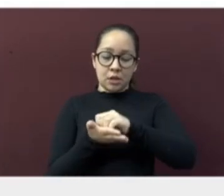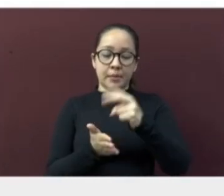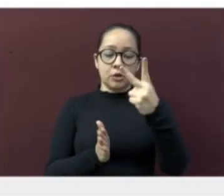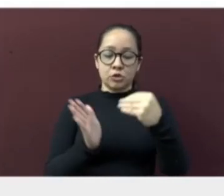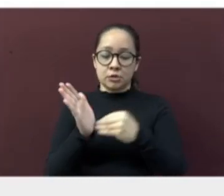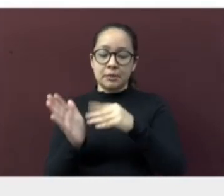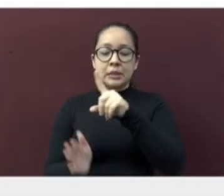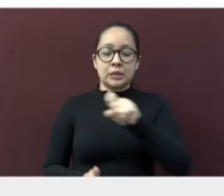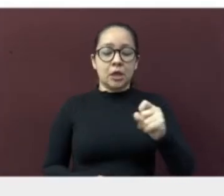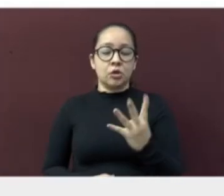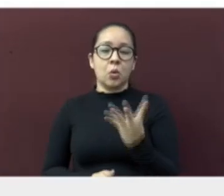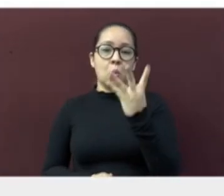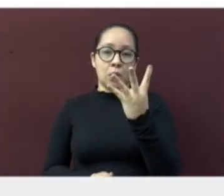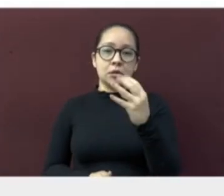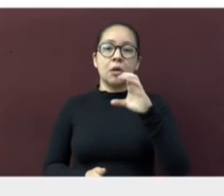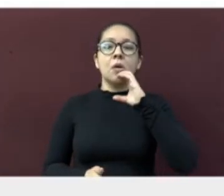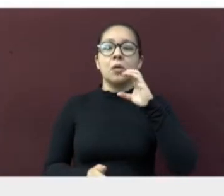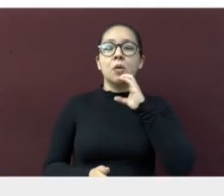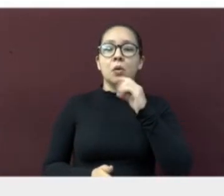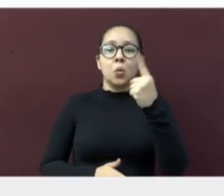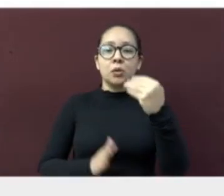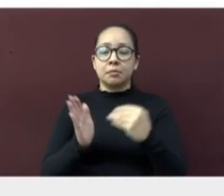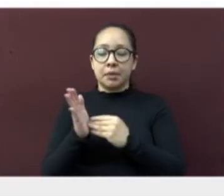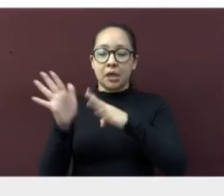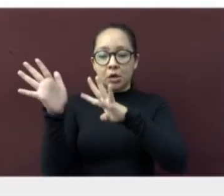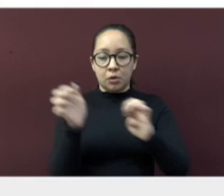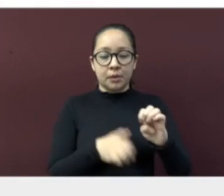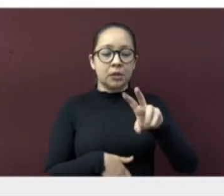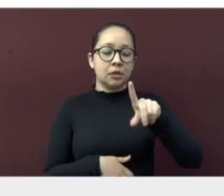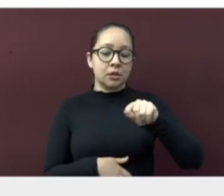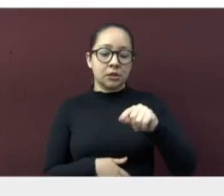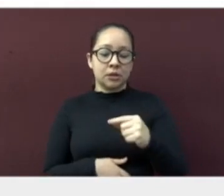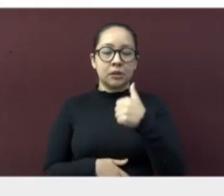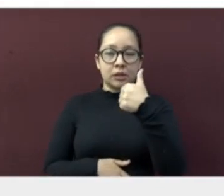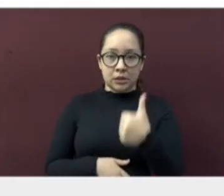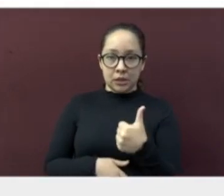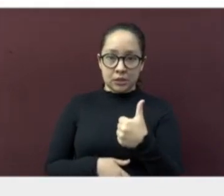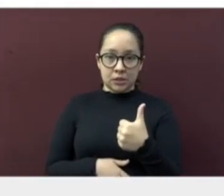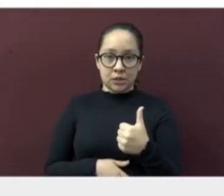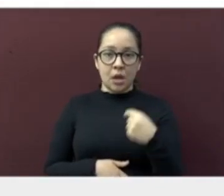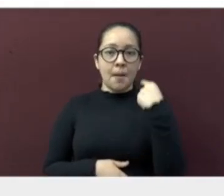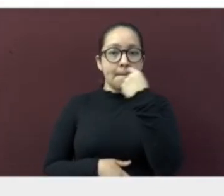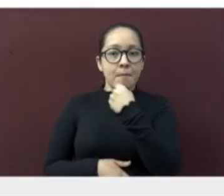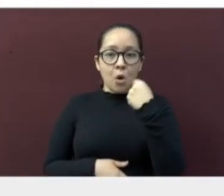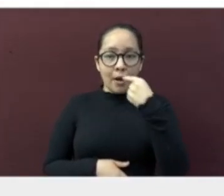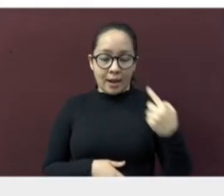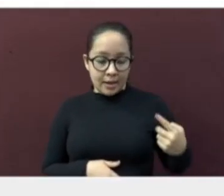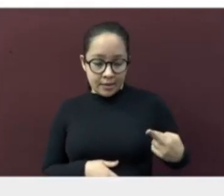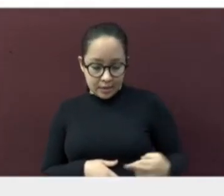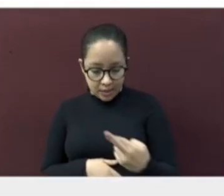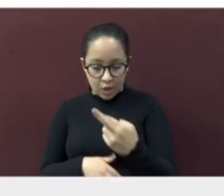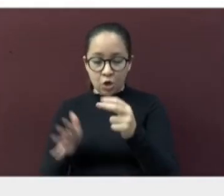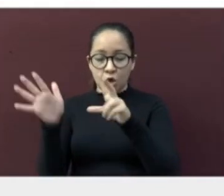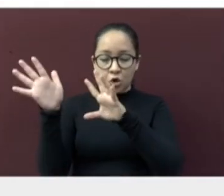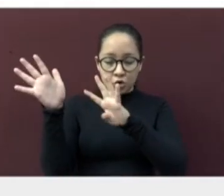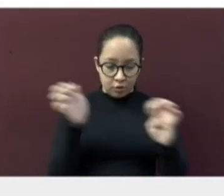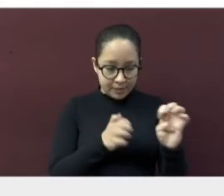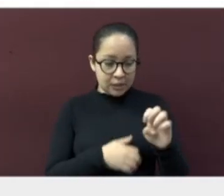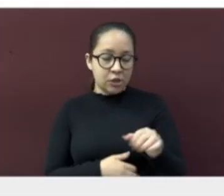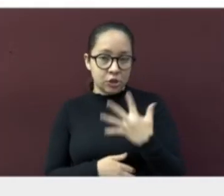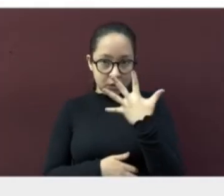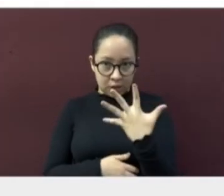2104 córdoba con 1976 y boca del río 905